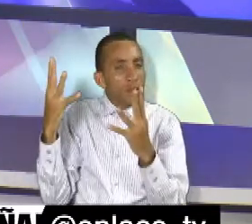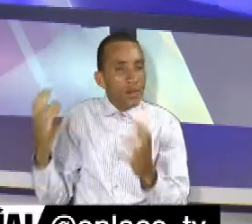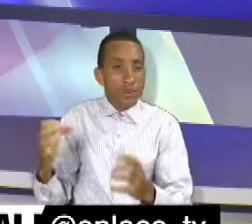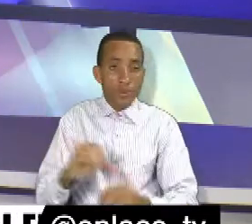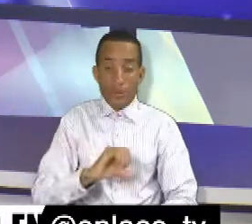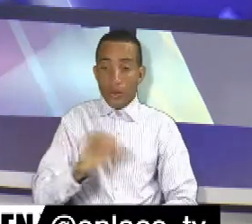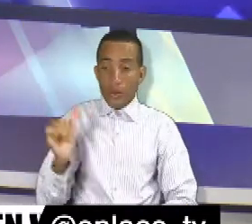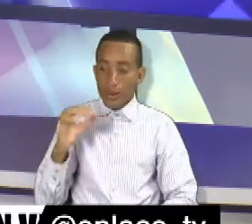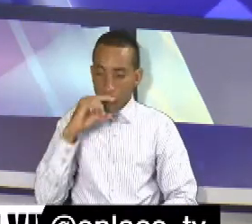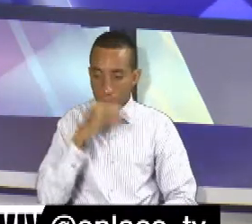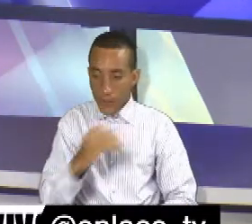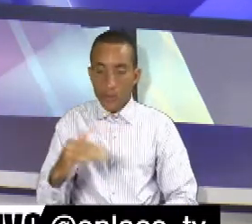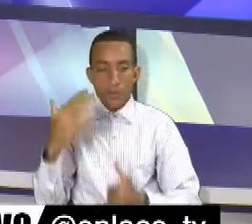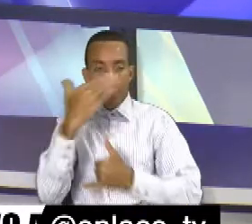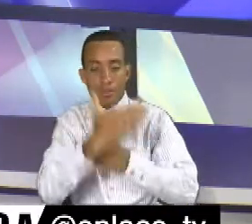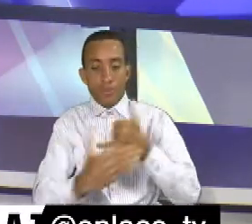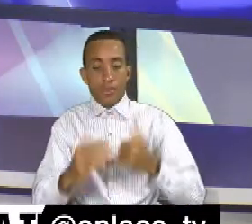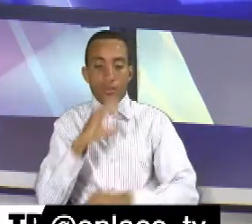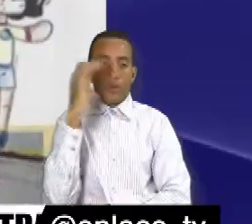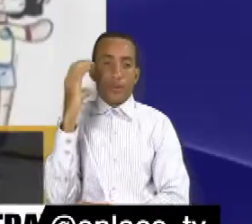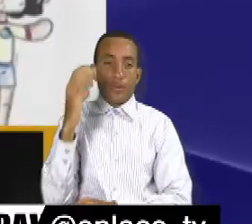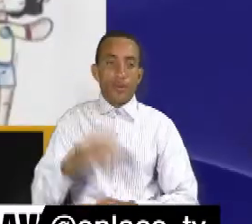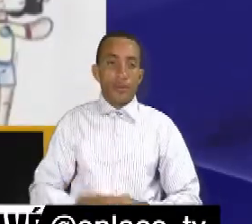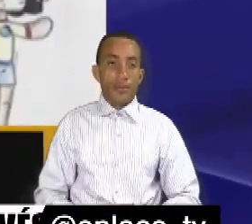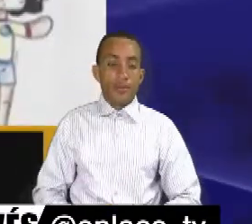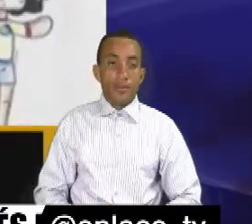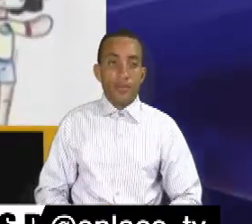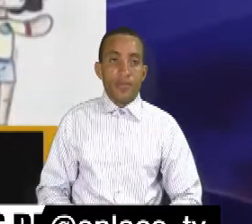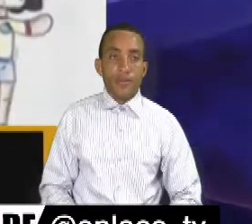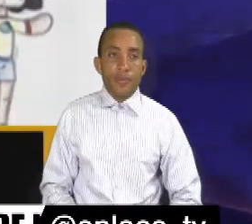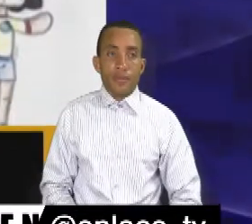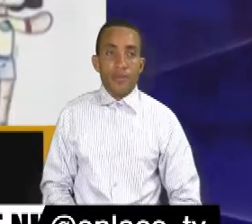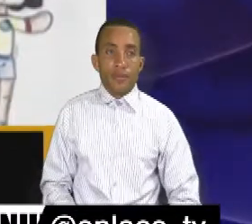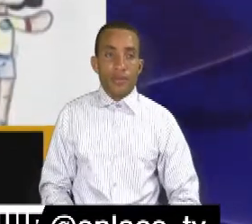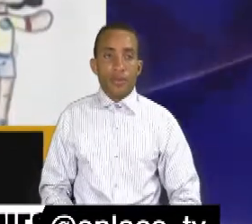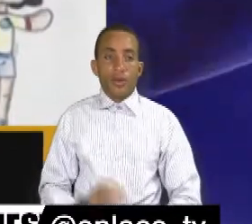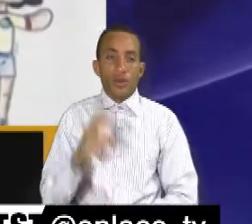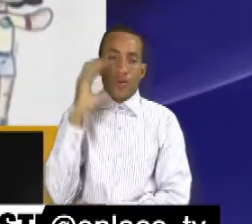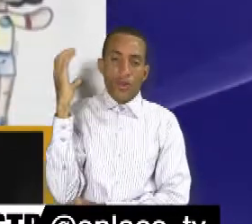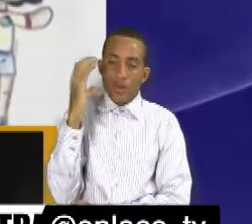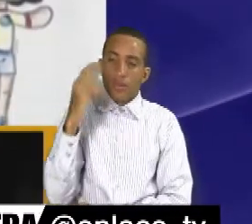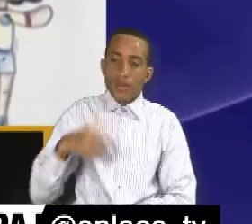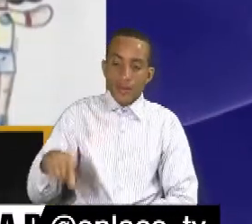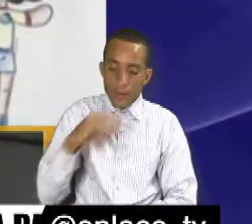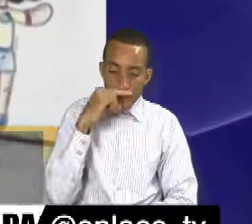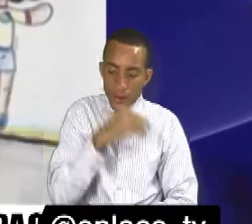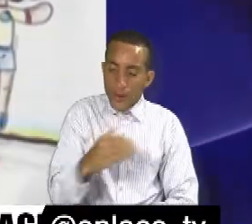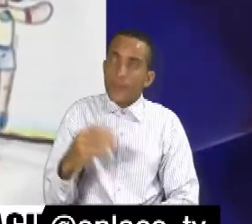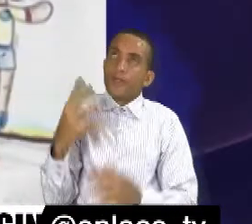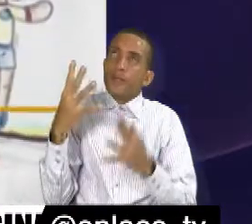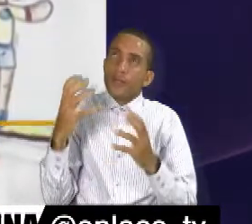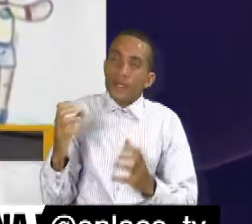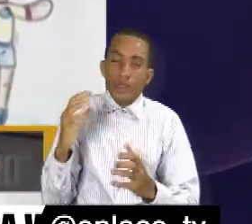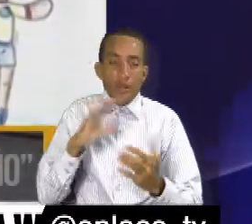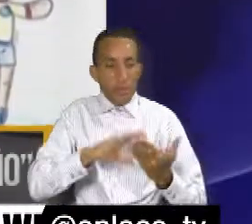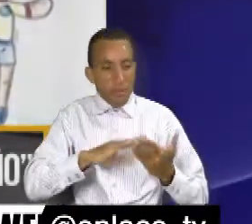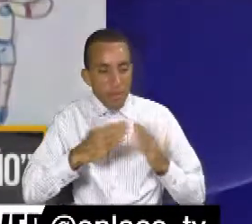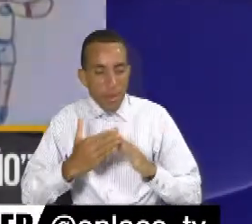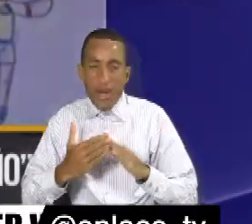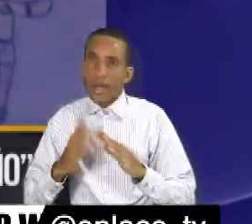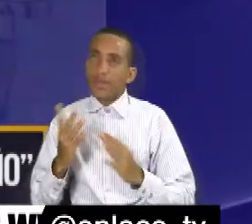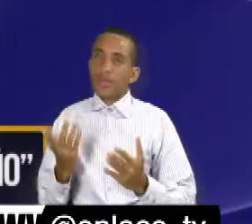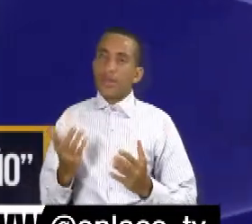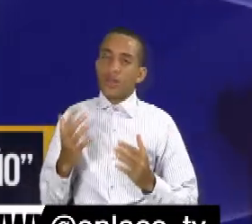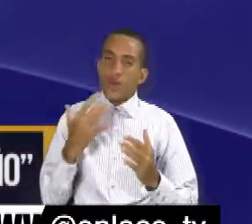niños de todo el país. Esa es la Colombia con la que sueñan nuestros niños, un país lleno de paz, colorido y armonía.